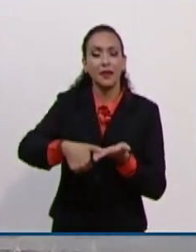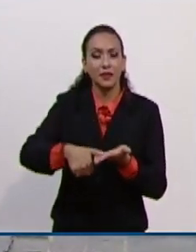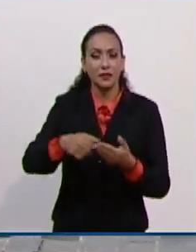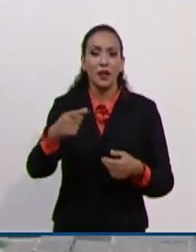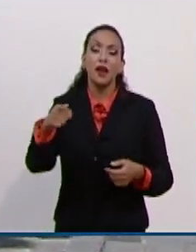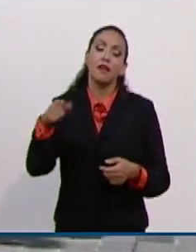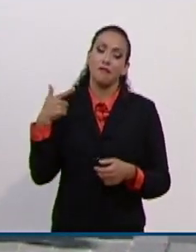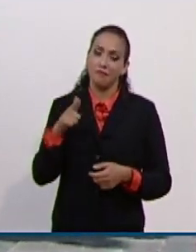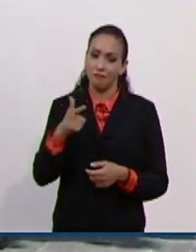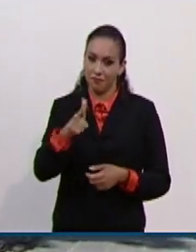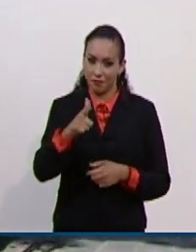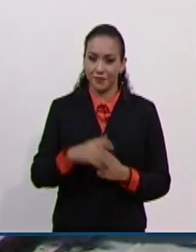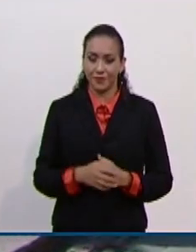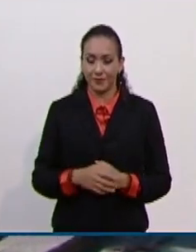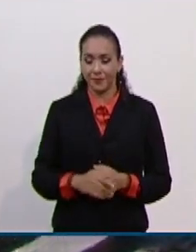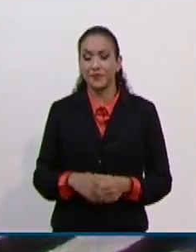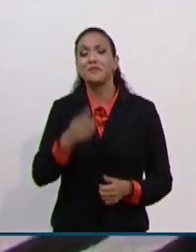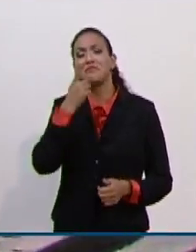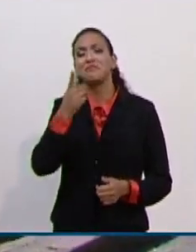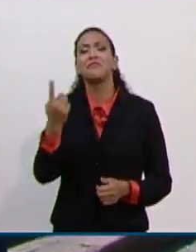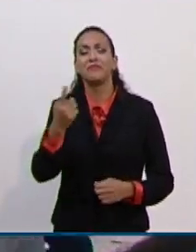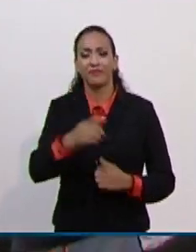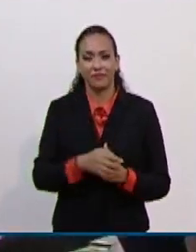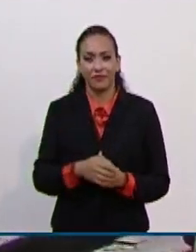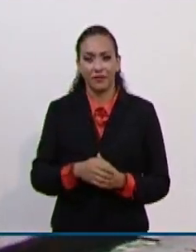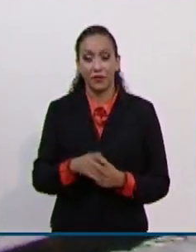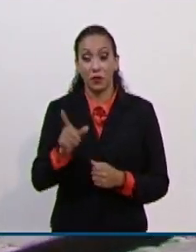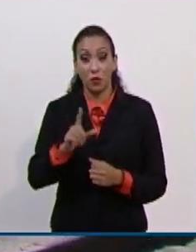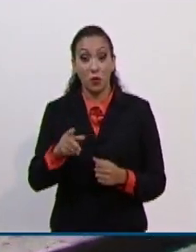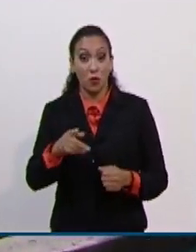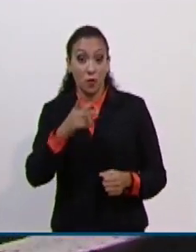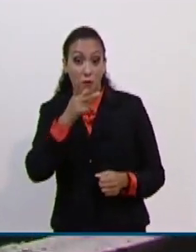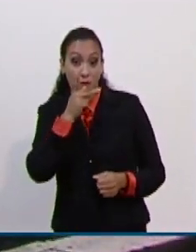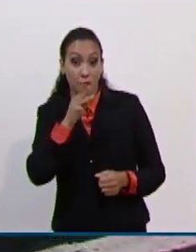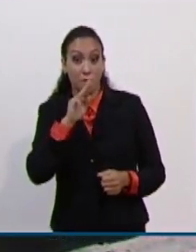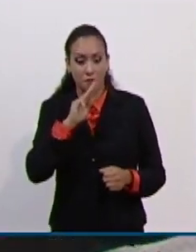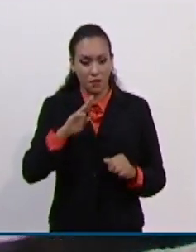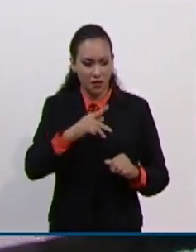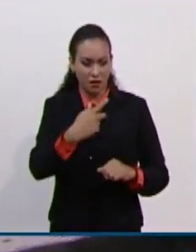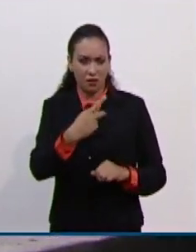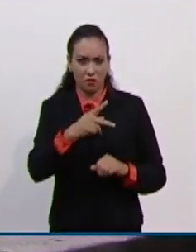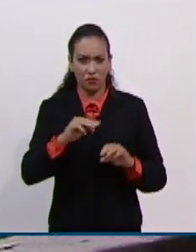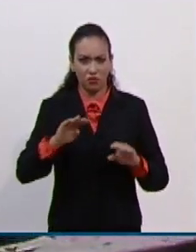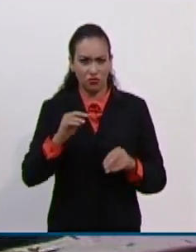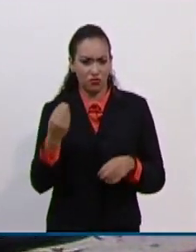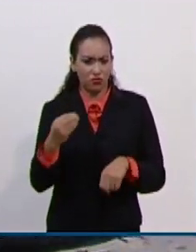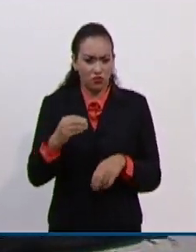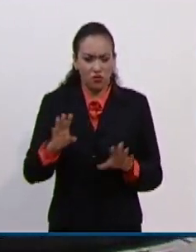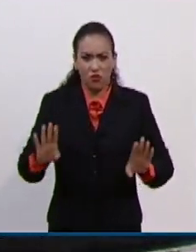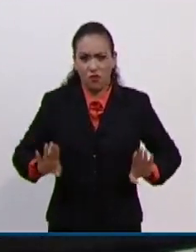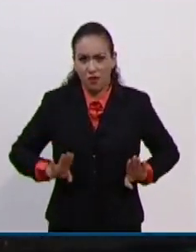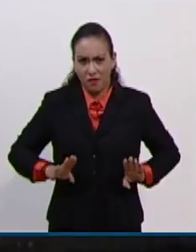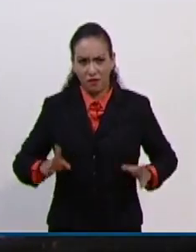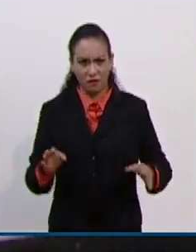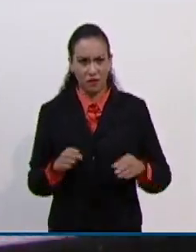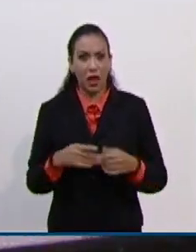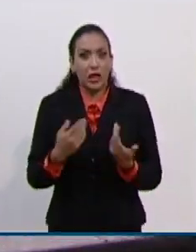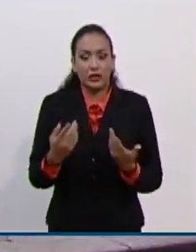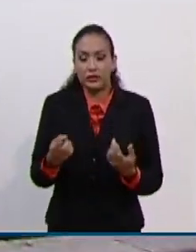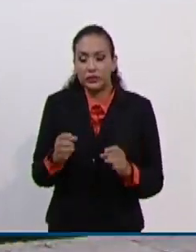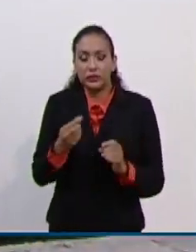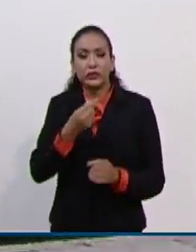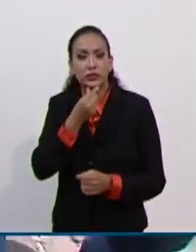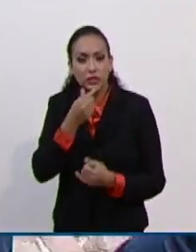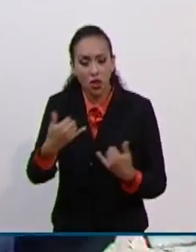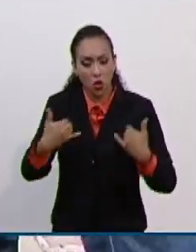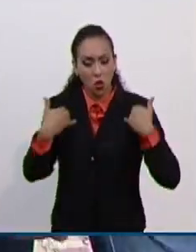en Guanajuato, la cual establece que cuando la conducta de los padres pone en peligro la integridad de niñas, niños y adolescentes, es